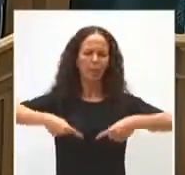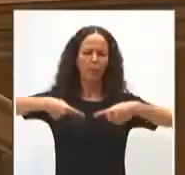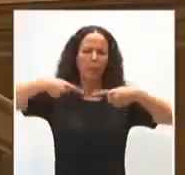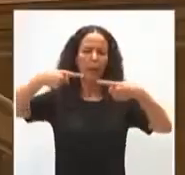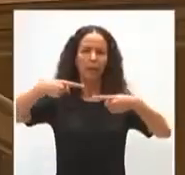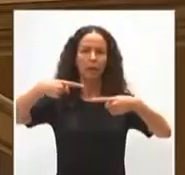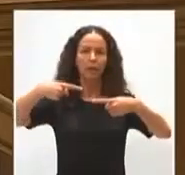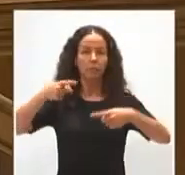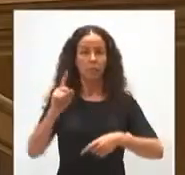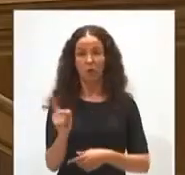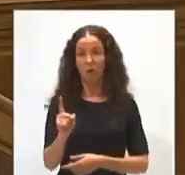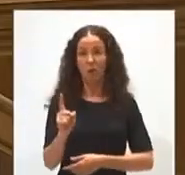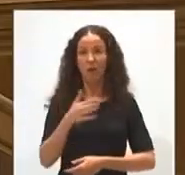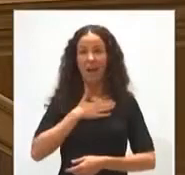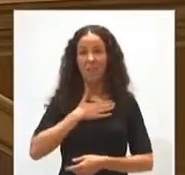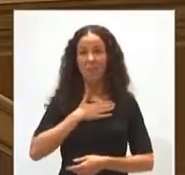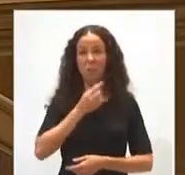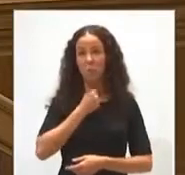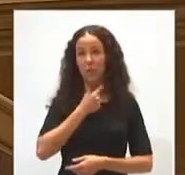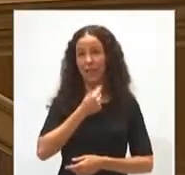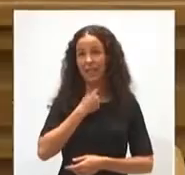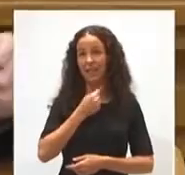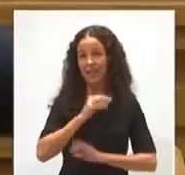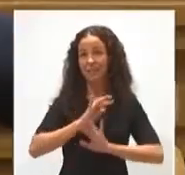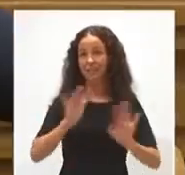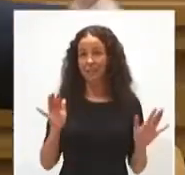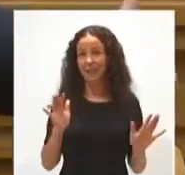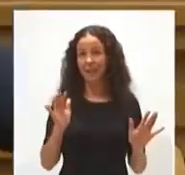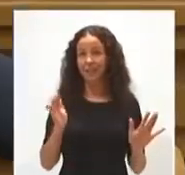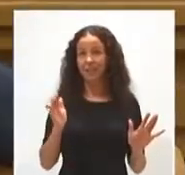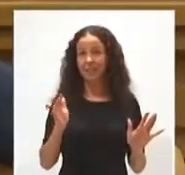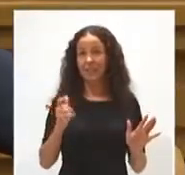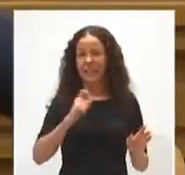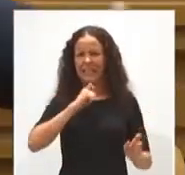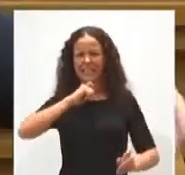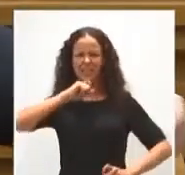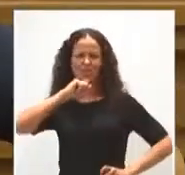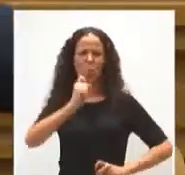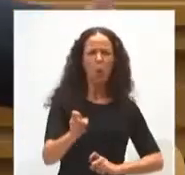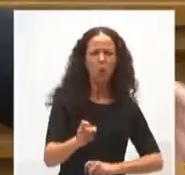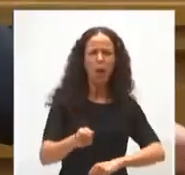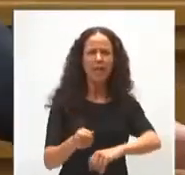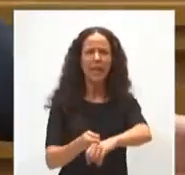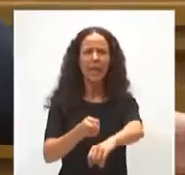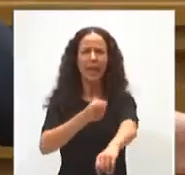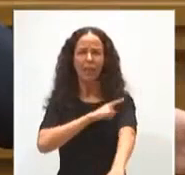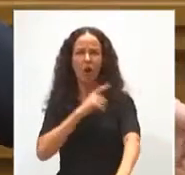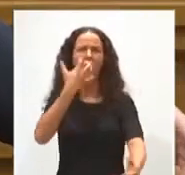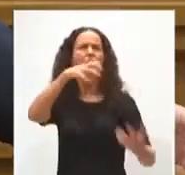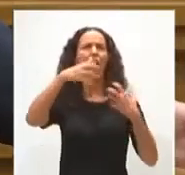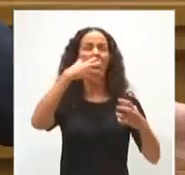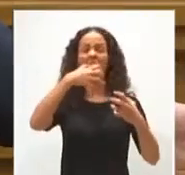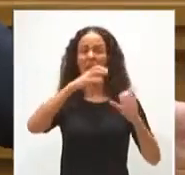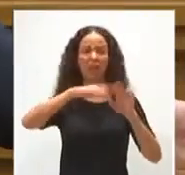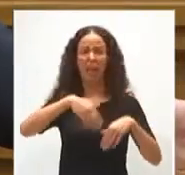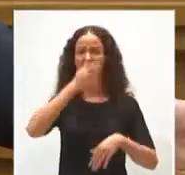la verdad que a mí me gustaría que se aprendiera ya la lección por definitiva de que el insulto la exageración el griterío no conduce a nada y que además